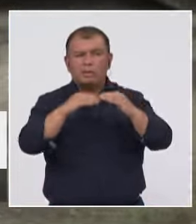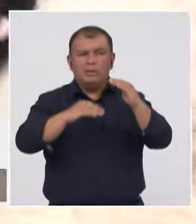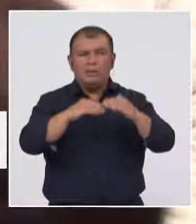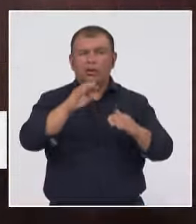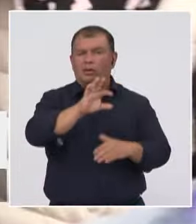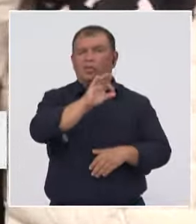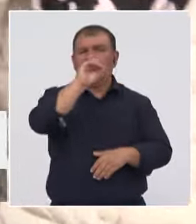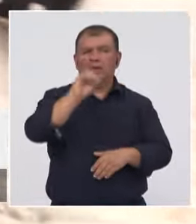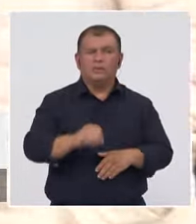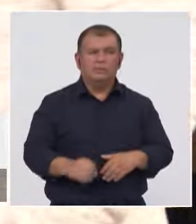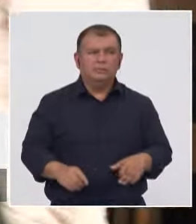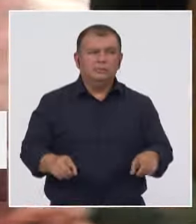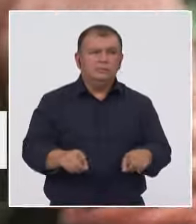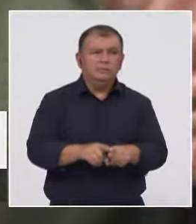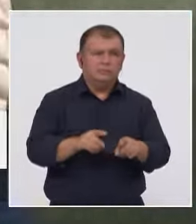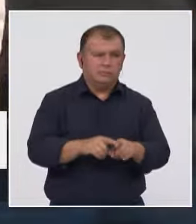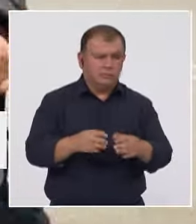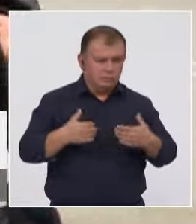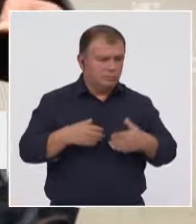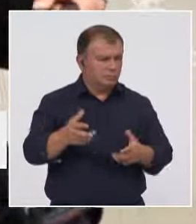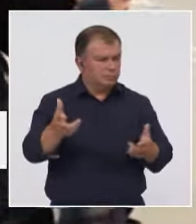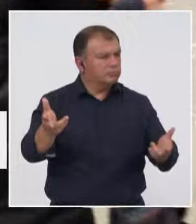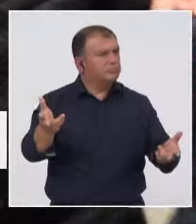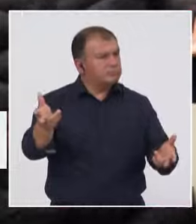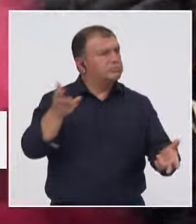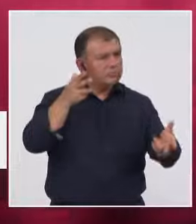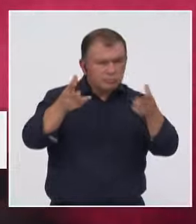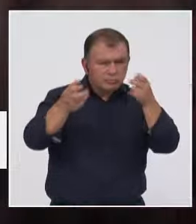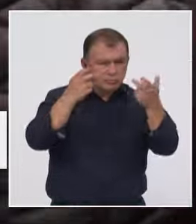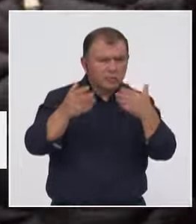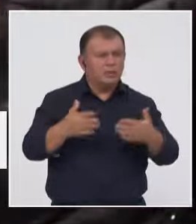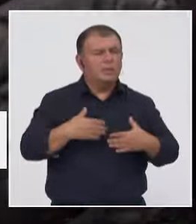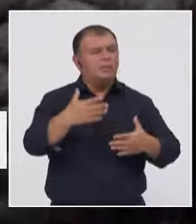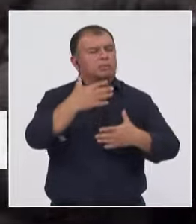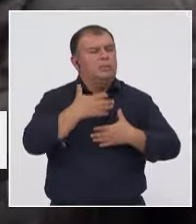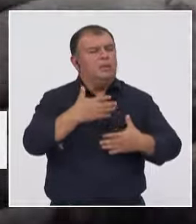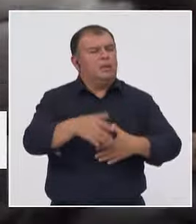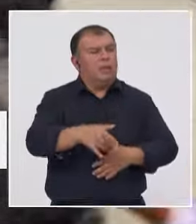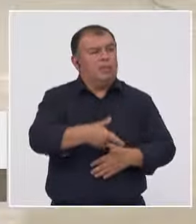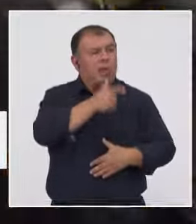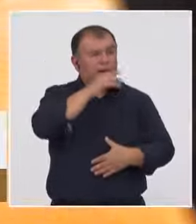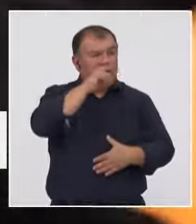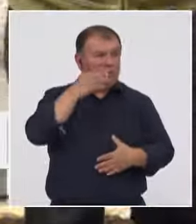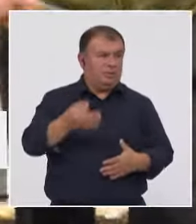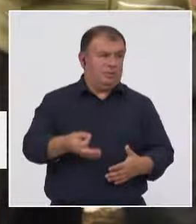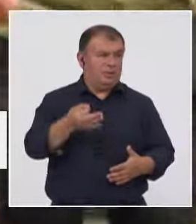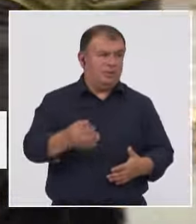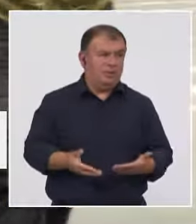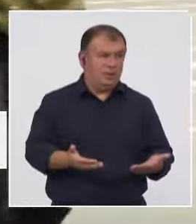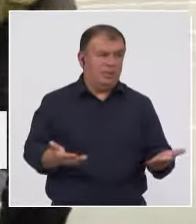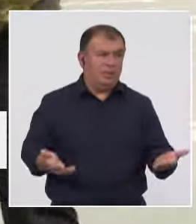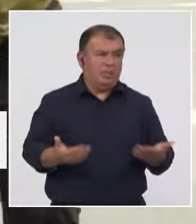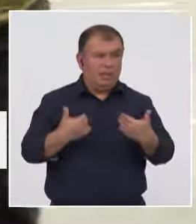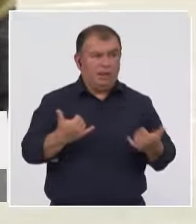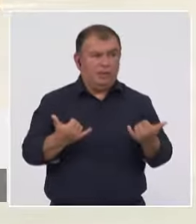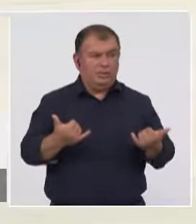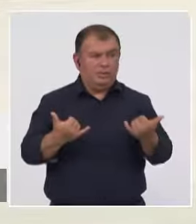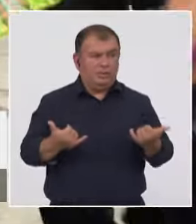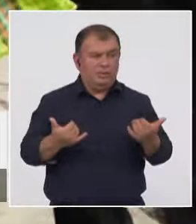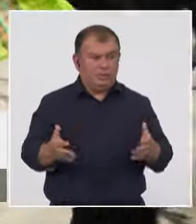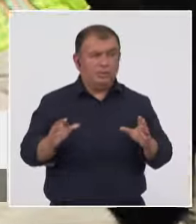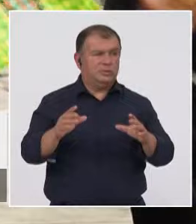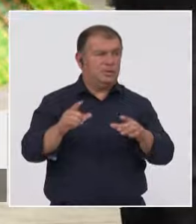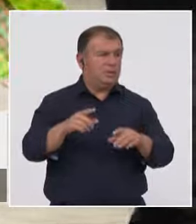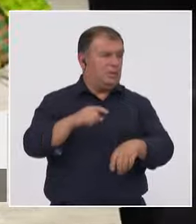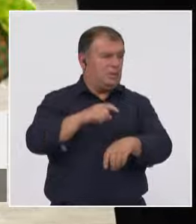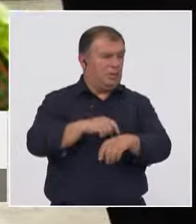el 90%. Ahora, mucho he escuchado, no sé si usted ha dicho, estamos respirando agua, ¿es cierto? Bueno, actualmente estamos en la estación